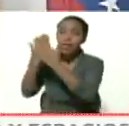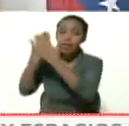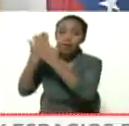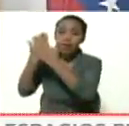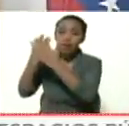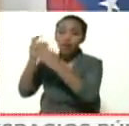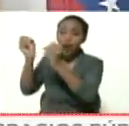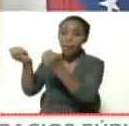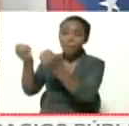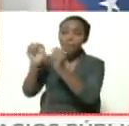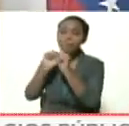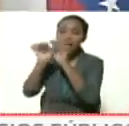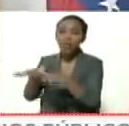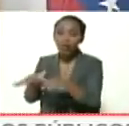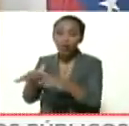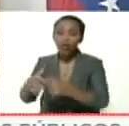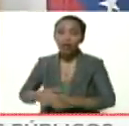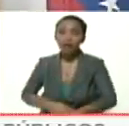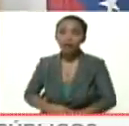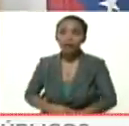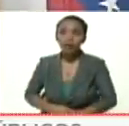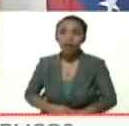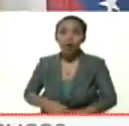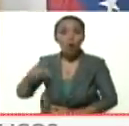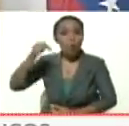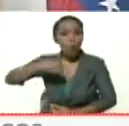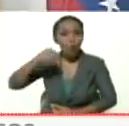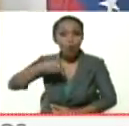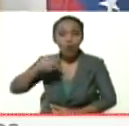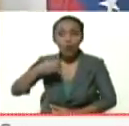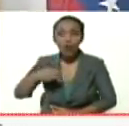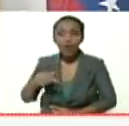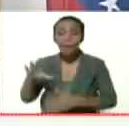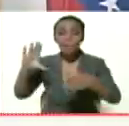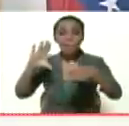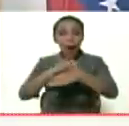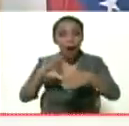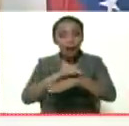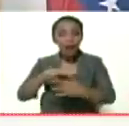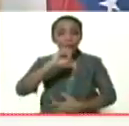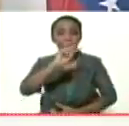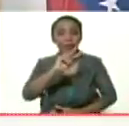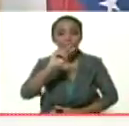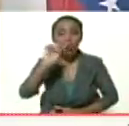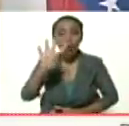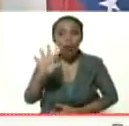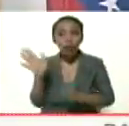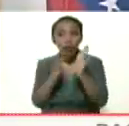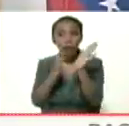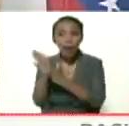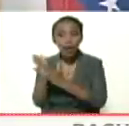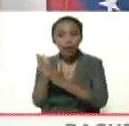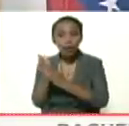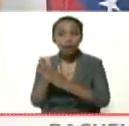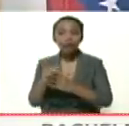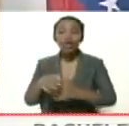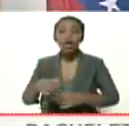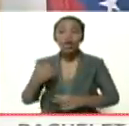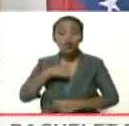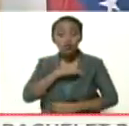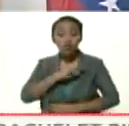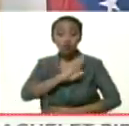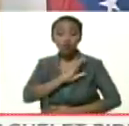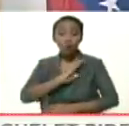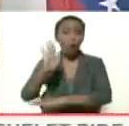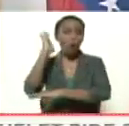las bendiciones, ¿no? Hoy, martes 24 de marzo, precisamente. Hemos tenido una